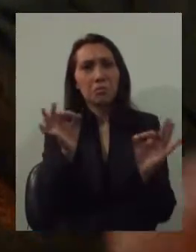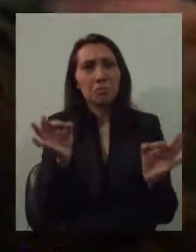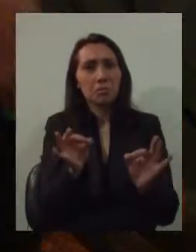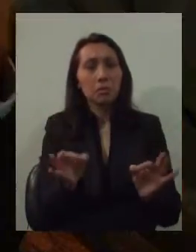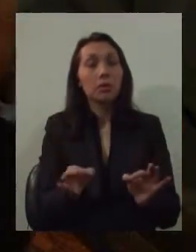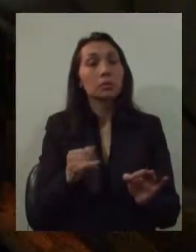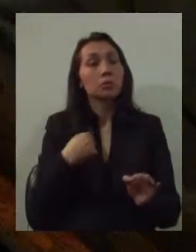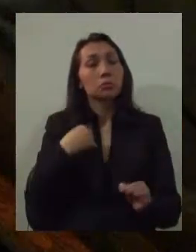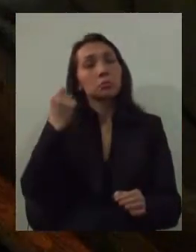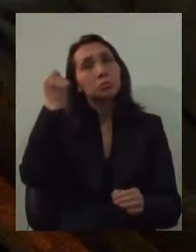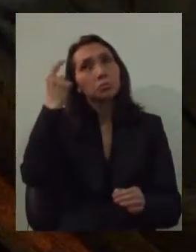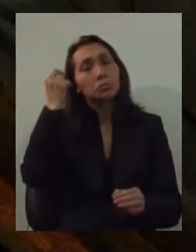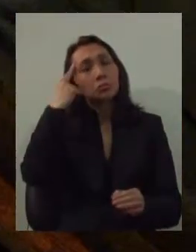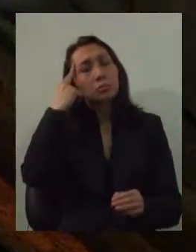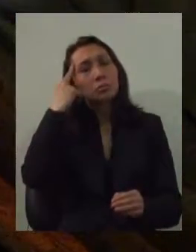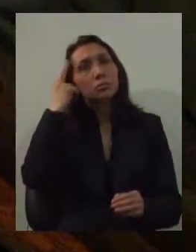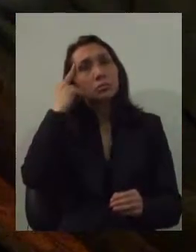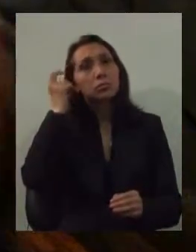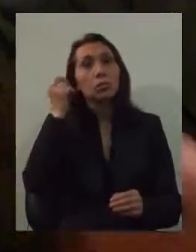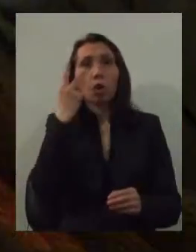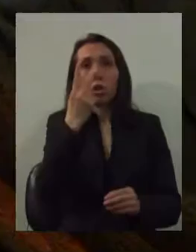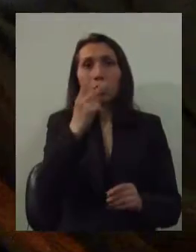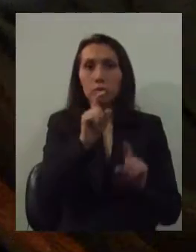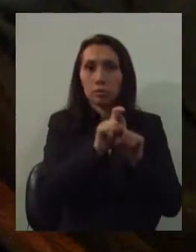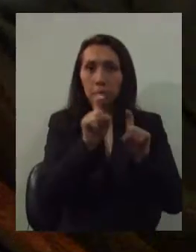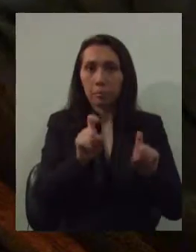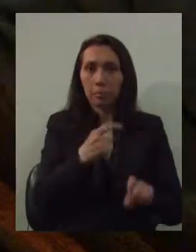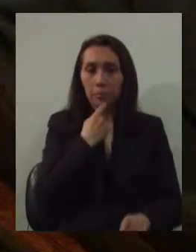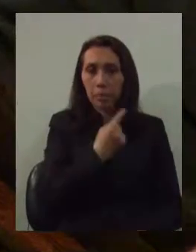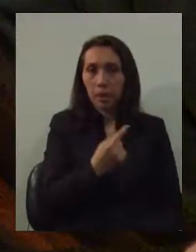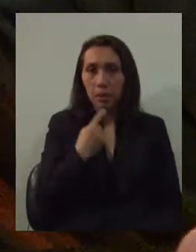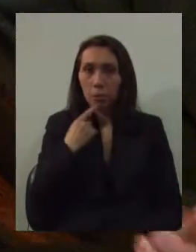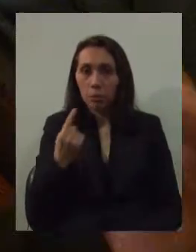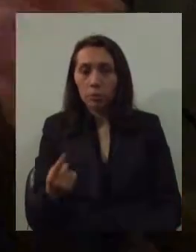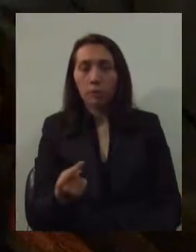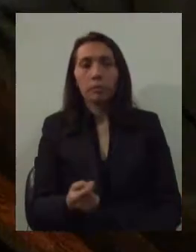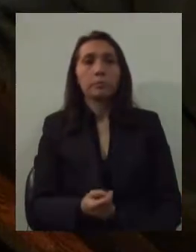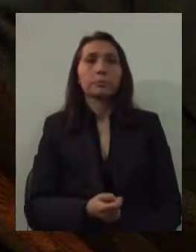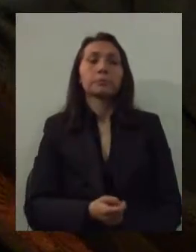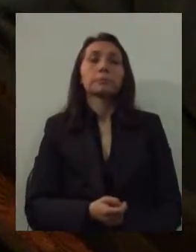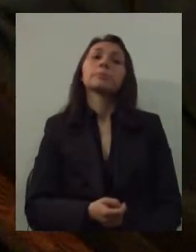y se me han ocurrido dos preguntas.